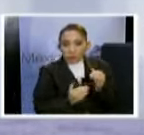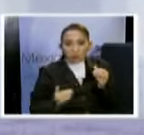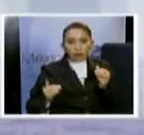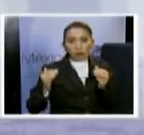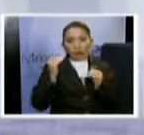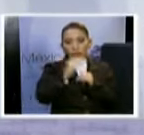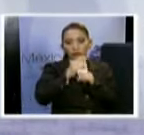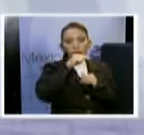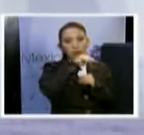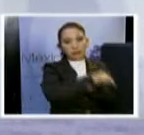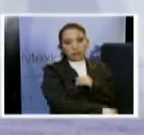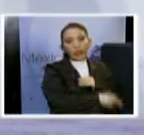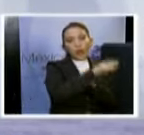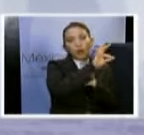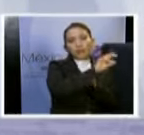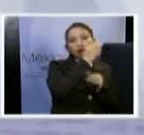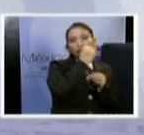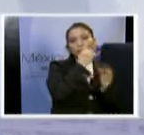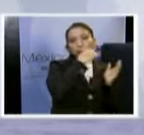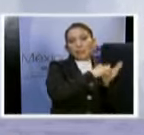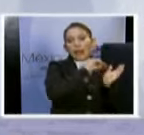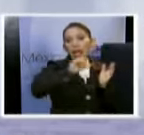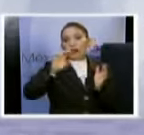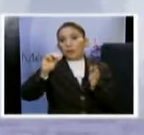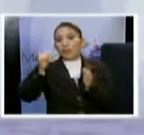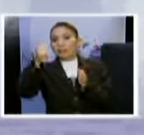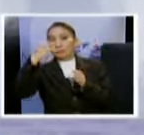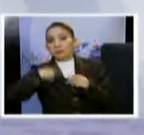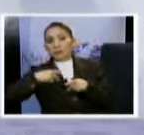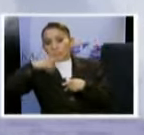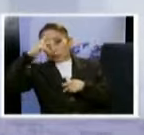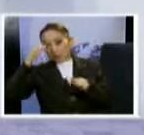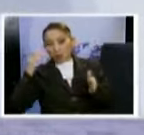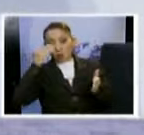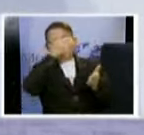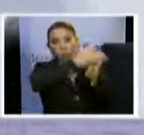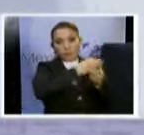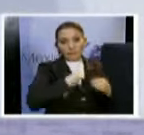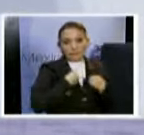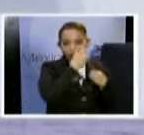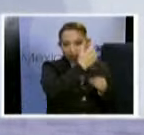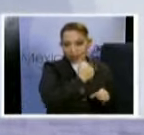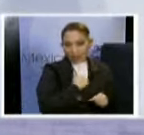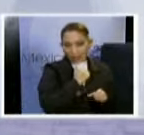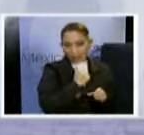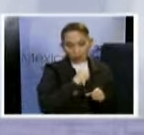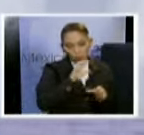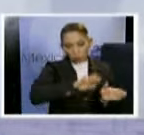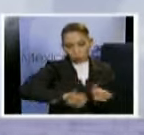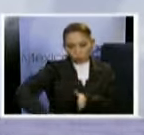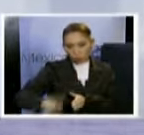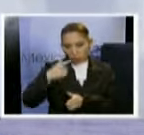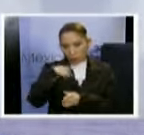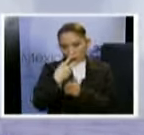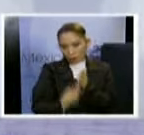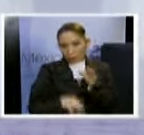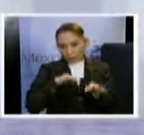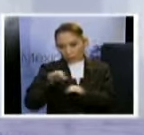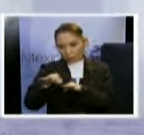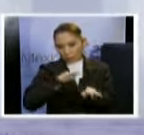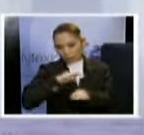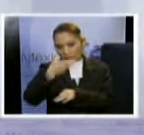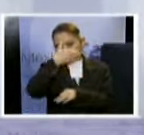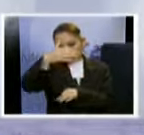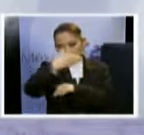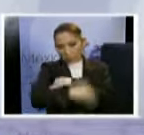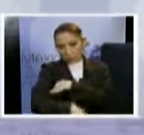al pasar de 49,000 a 96,000 mexicanos. Estas cifras no incluyen a los trabajadores del Programa de Trabajadores